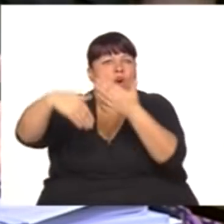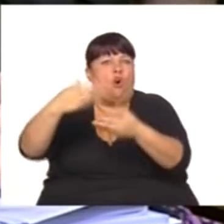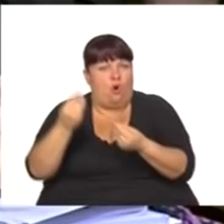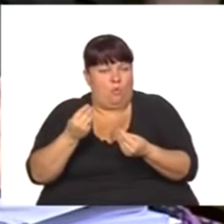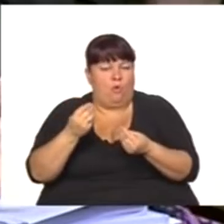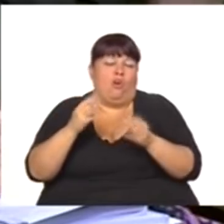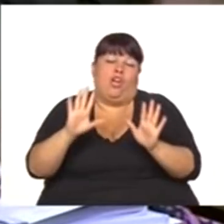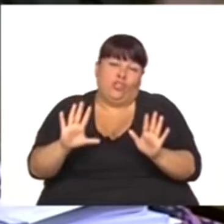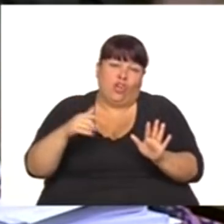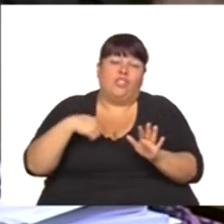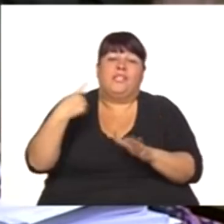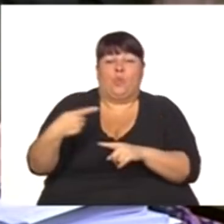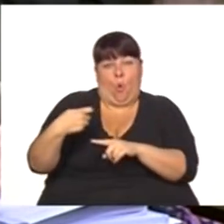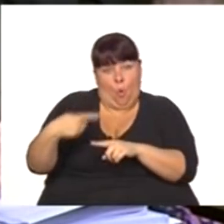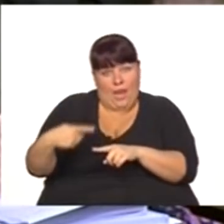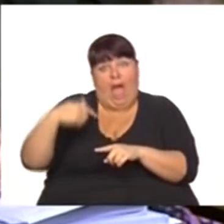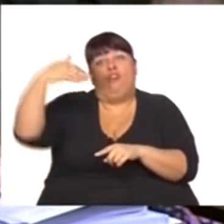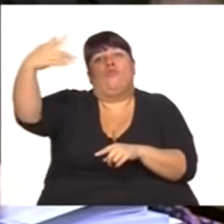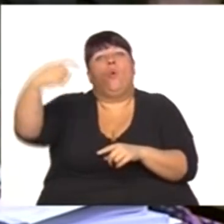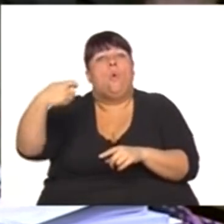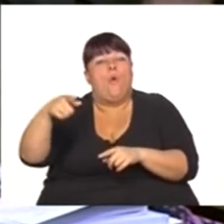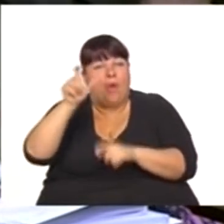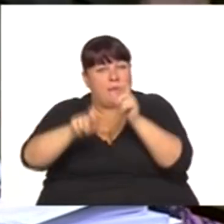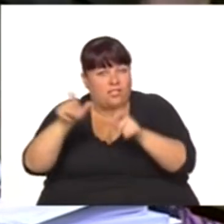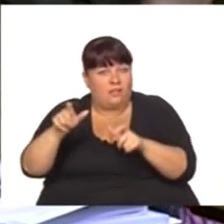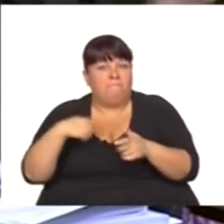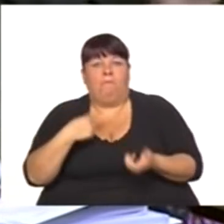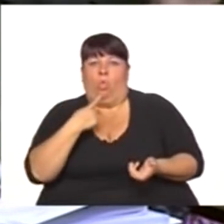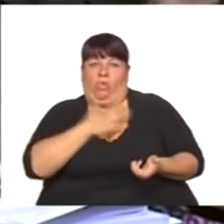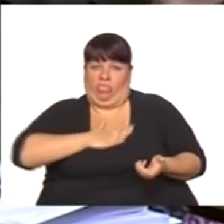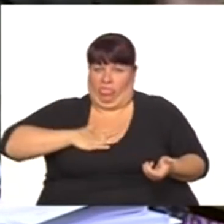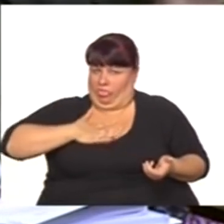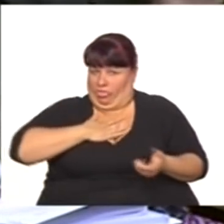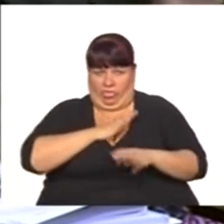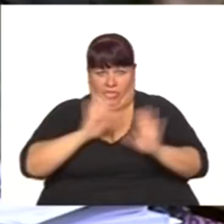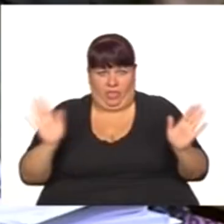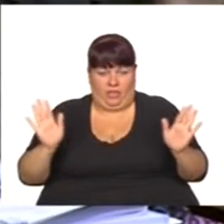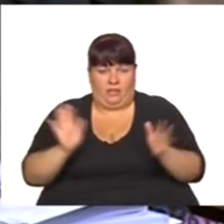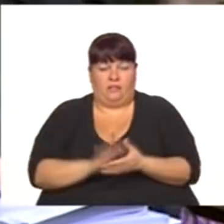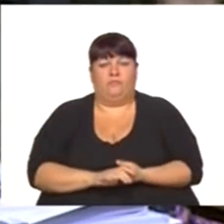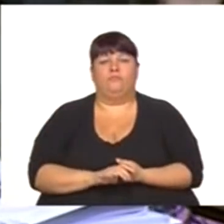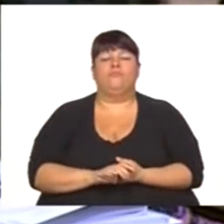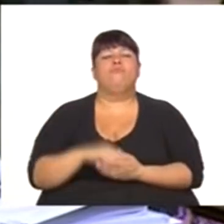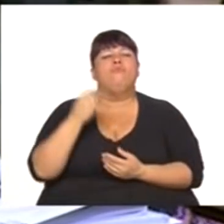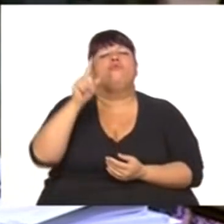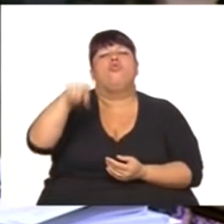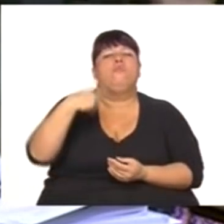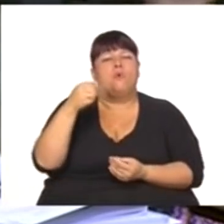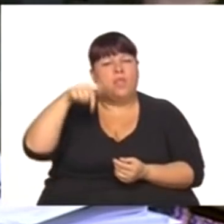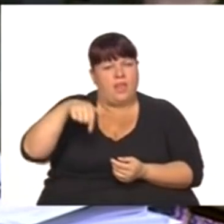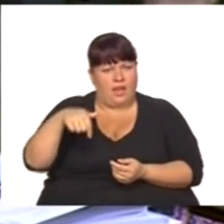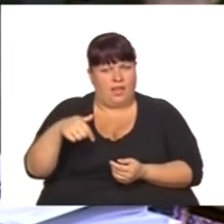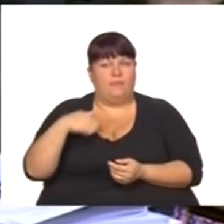con lo cual le damos a nuestros jubilados y futuros jubilados la incertidumbre absoluta. ¿Por qué llegamos a este